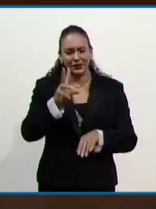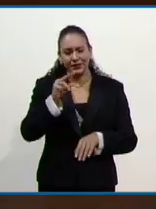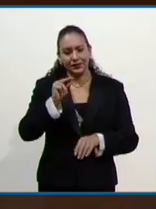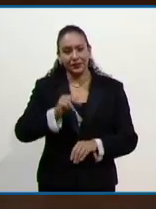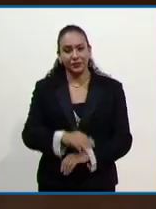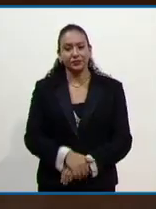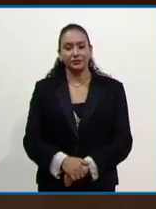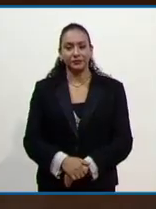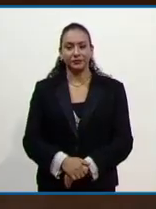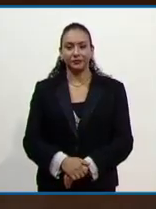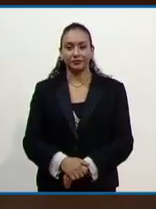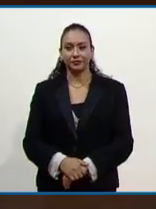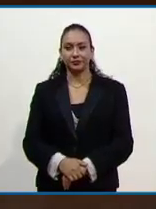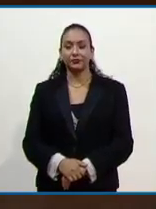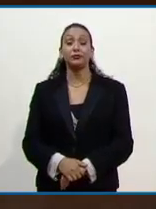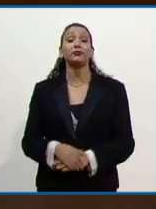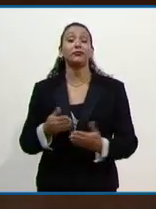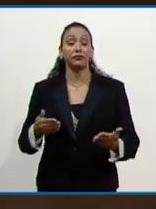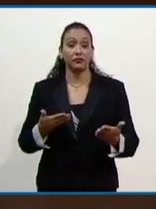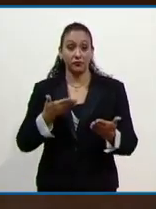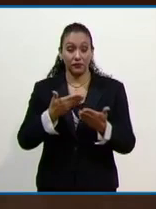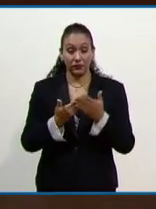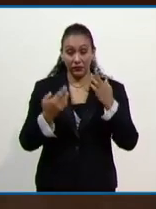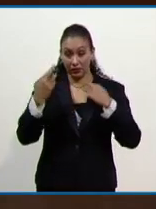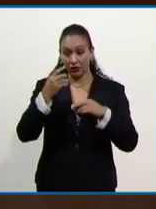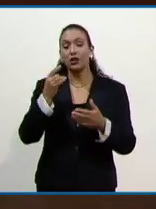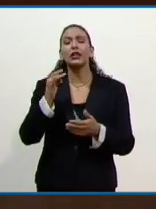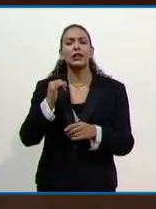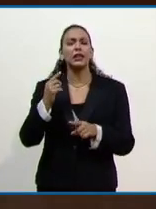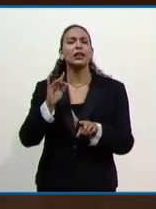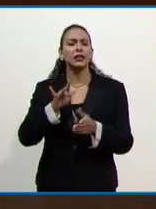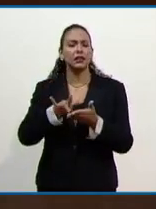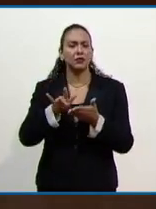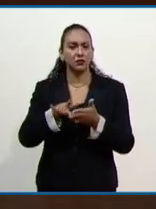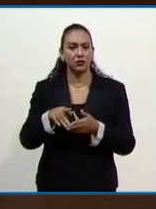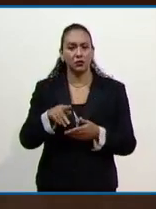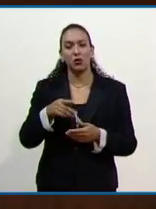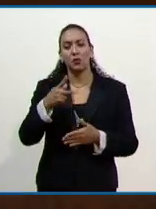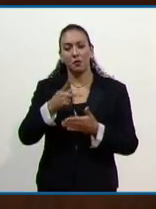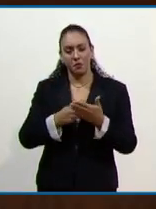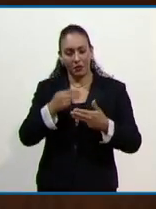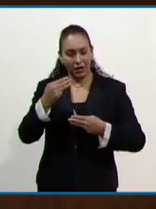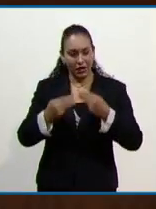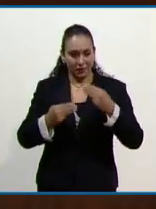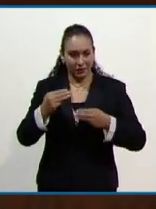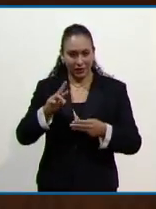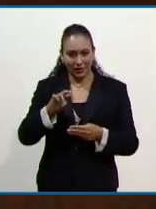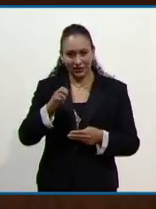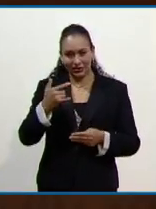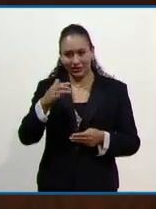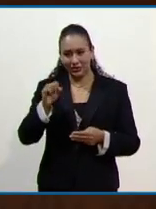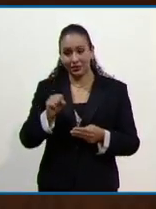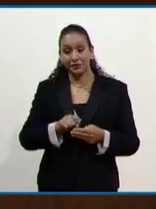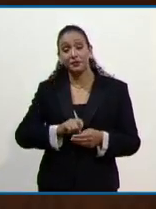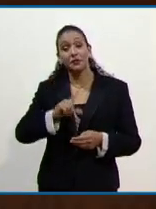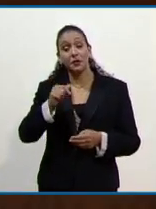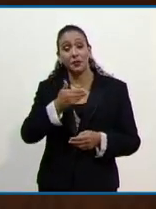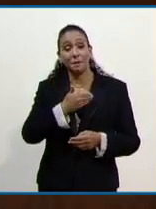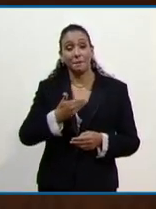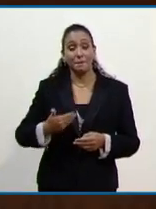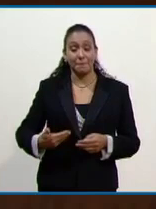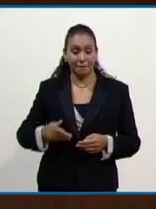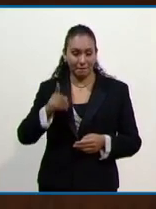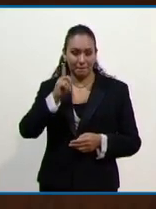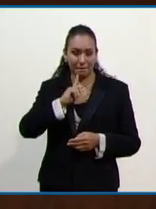género. Esta propuesta solo recibió el respaldo del magistrado Reyes Rodríguez Mondragón, la magistrada presidenta Mónica Aralí